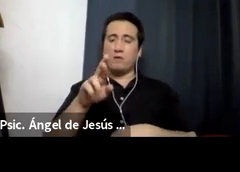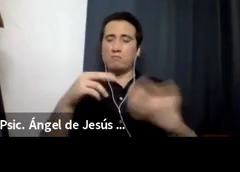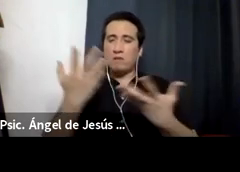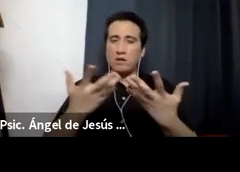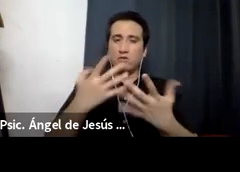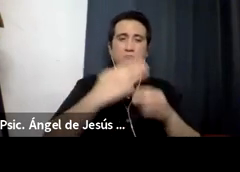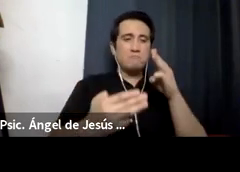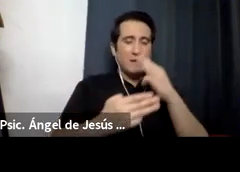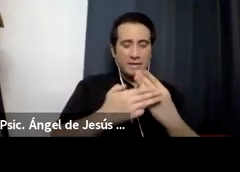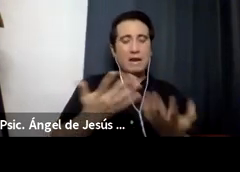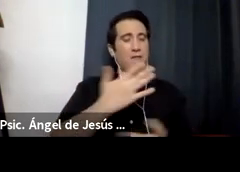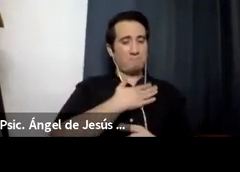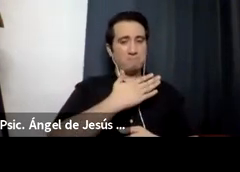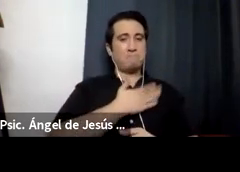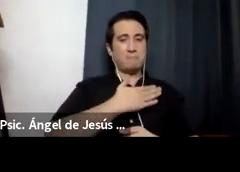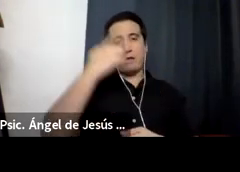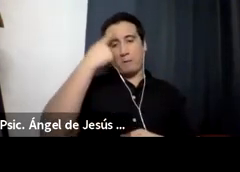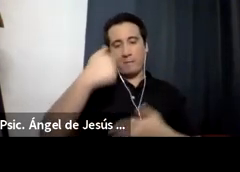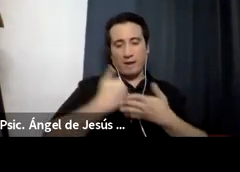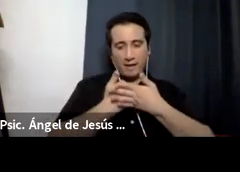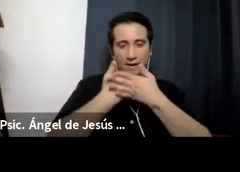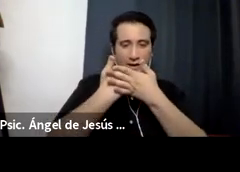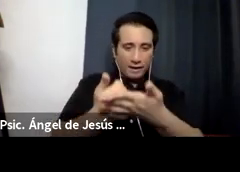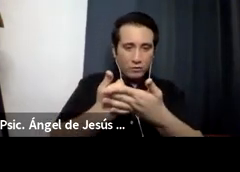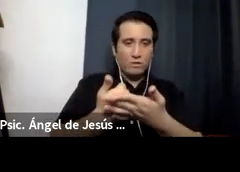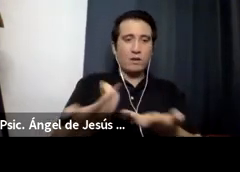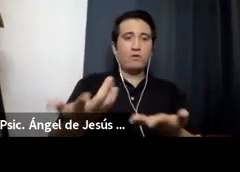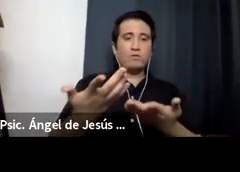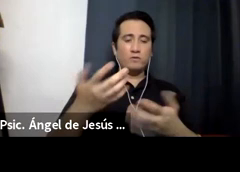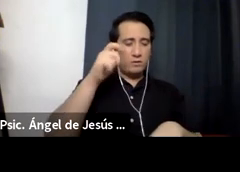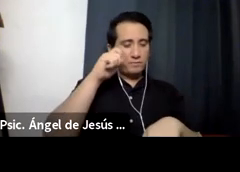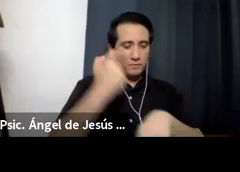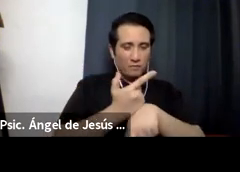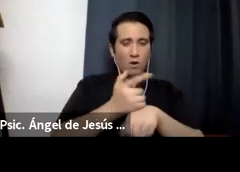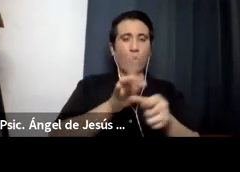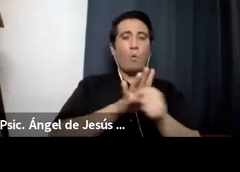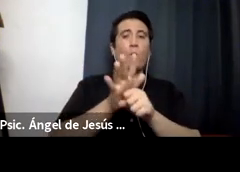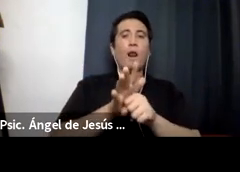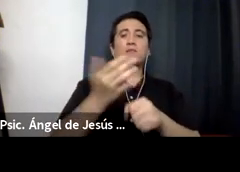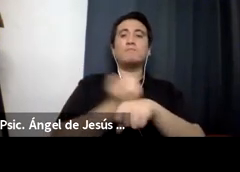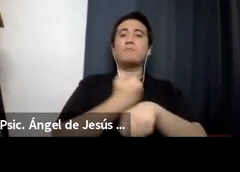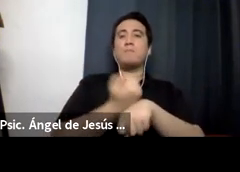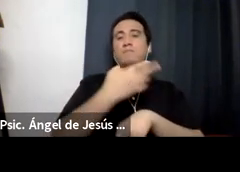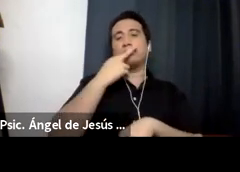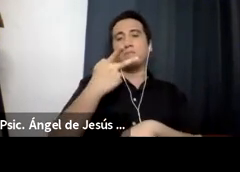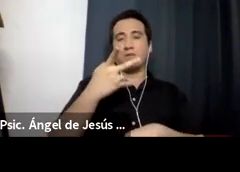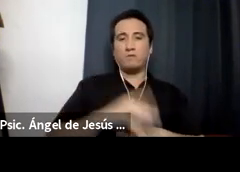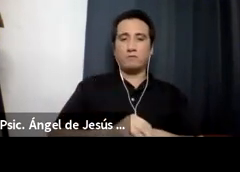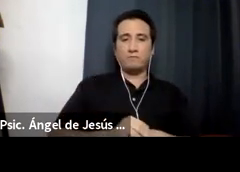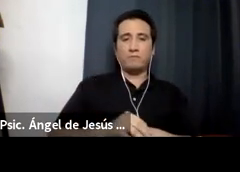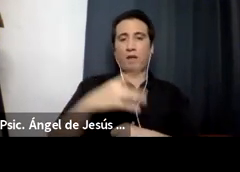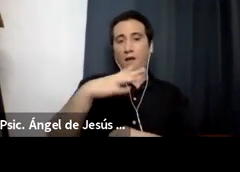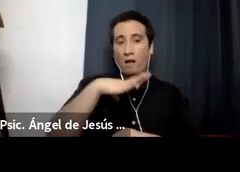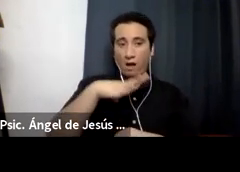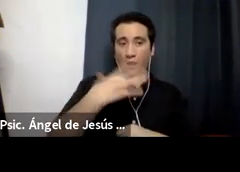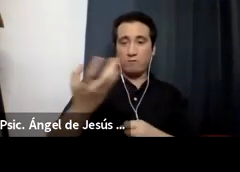materiales maravillosos para ayudarnos a identificar cuál es el calzado más adecuado. Hay un semáforo del calzado que lo